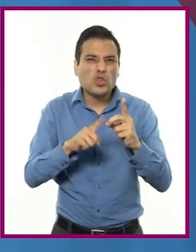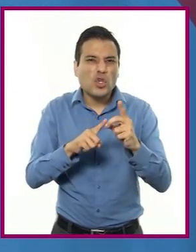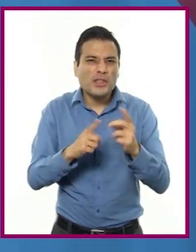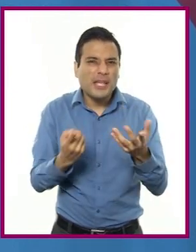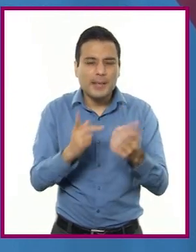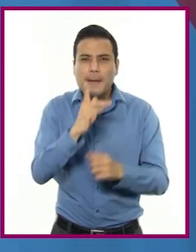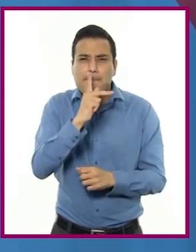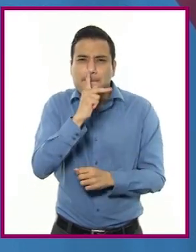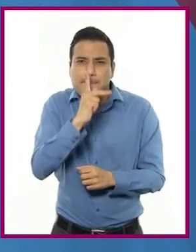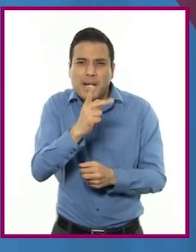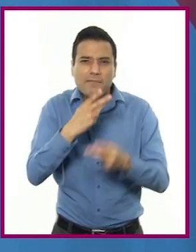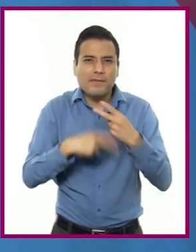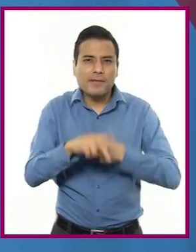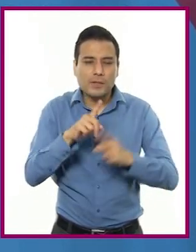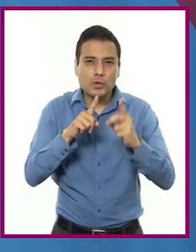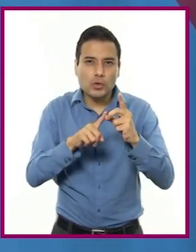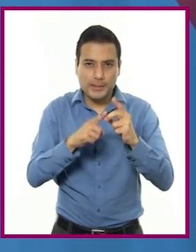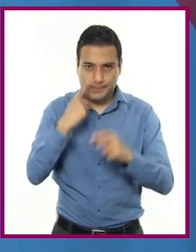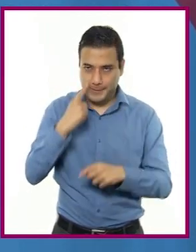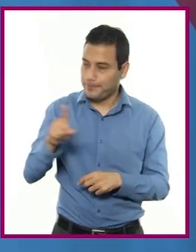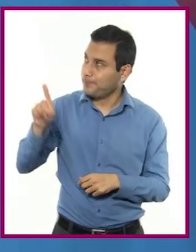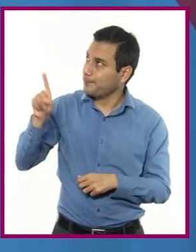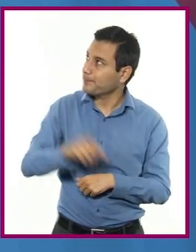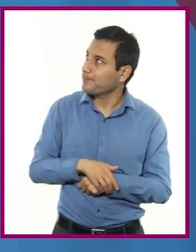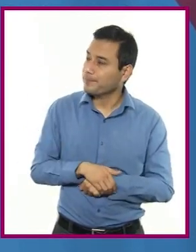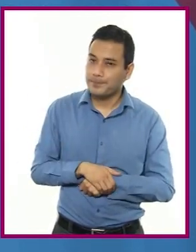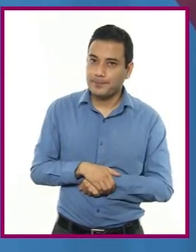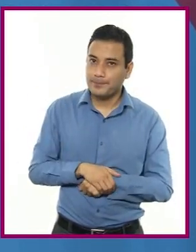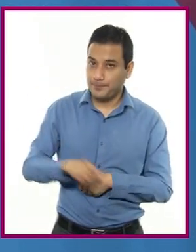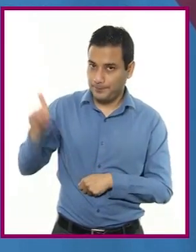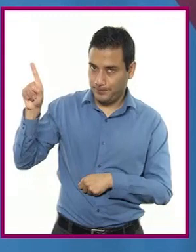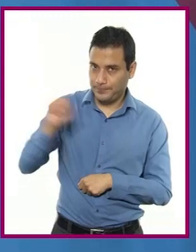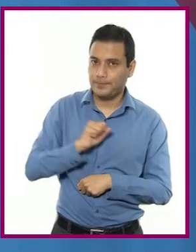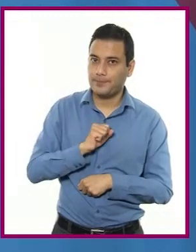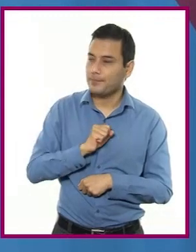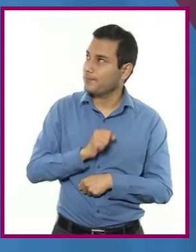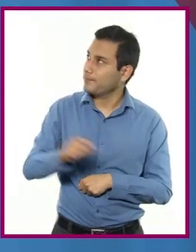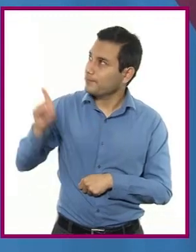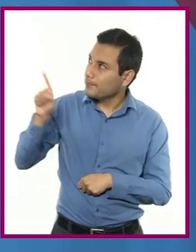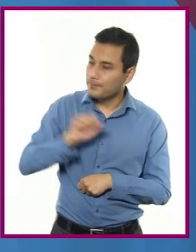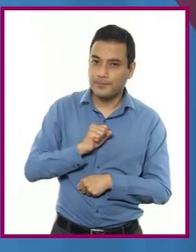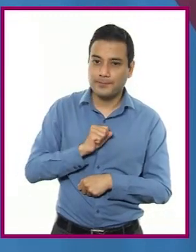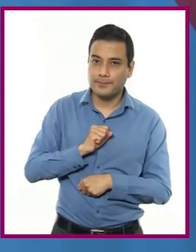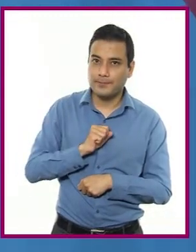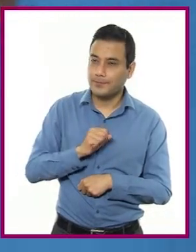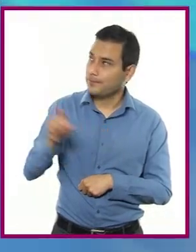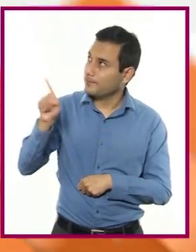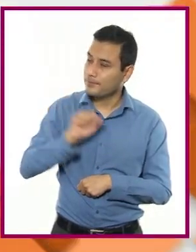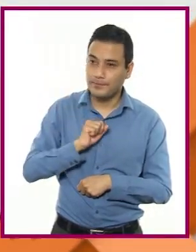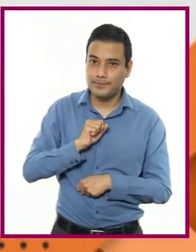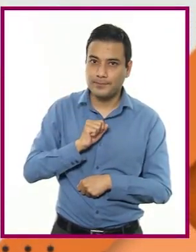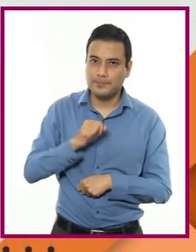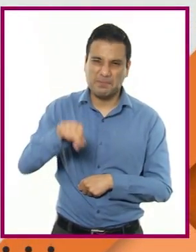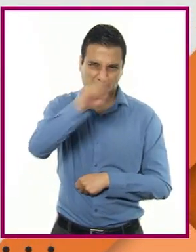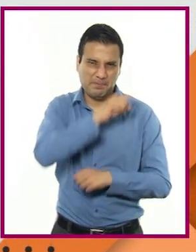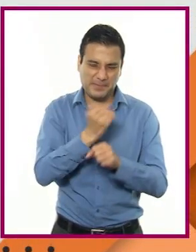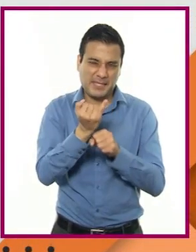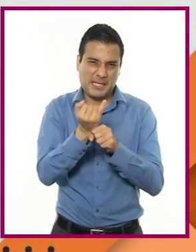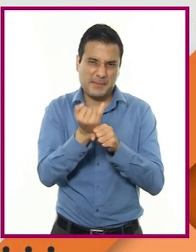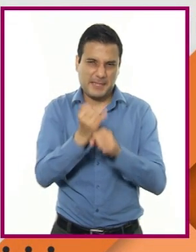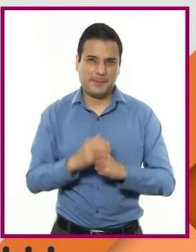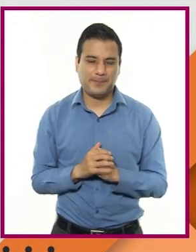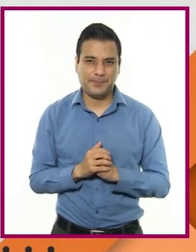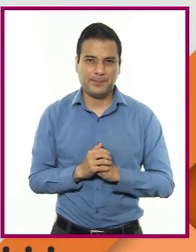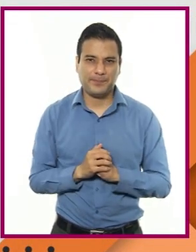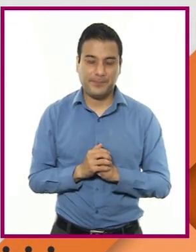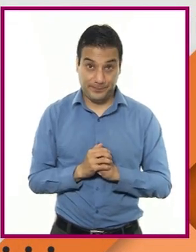usamos en nuestro país: marimba, la bamba, jarocho y timbal. Mientras seguían